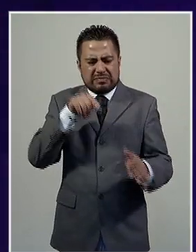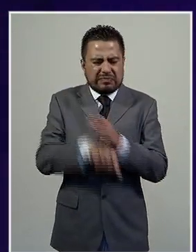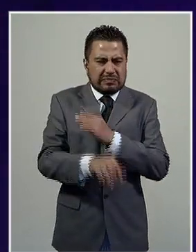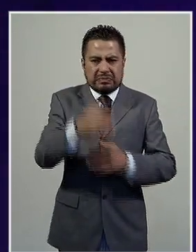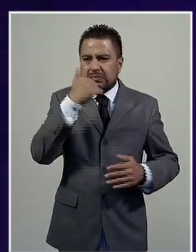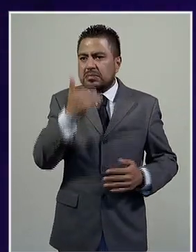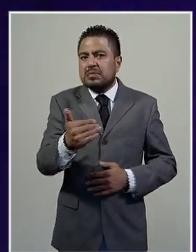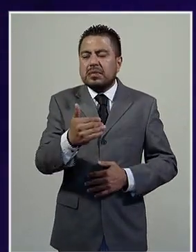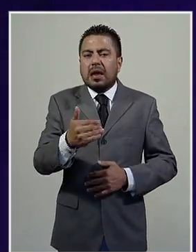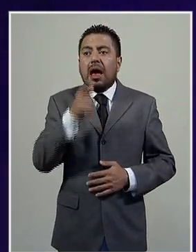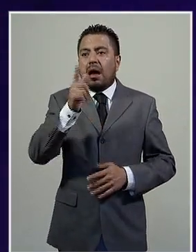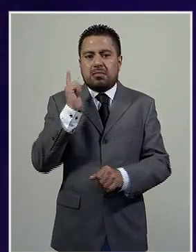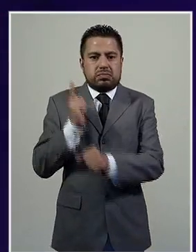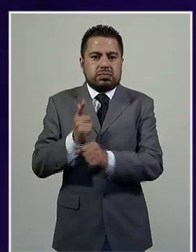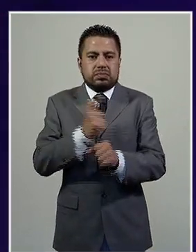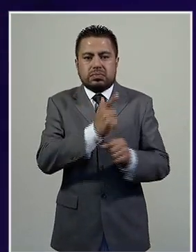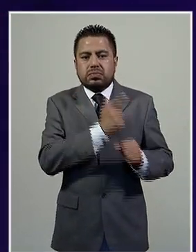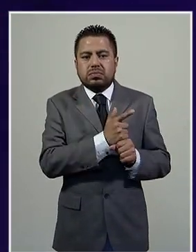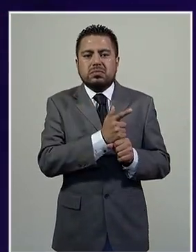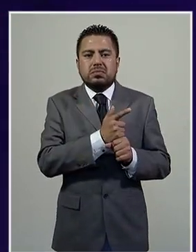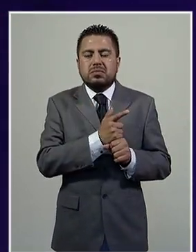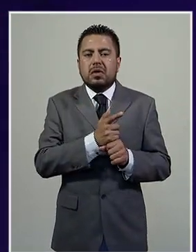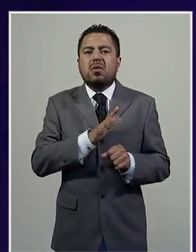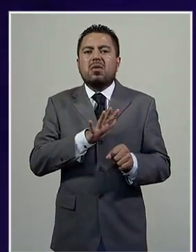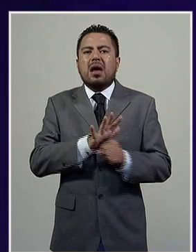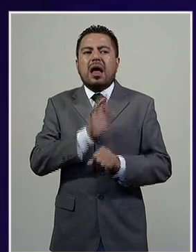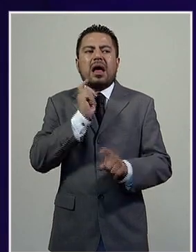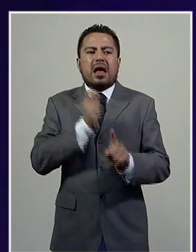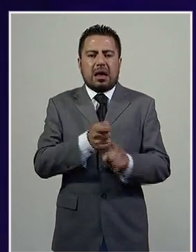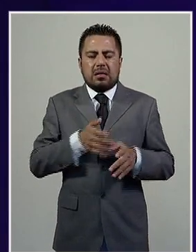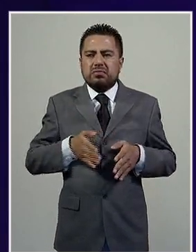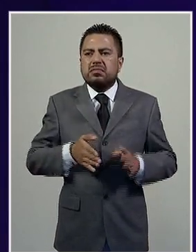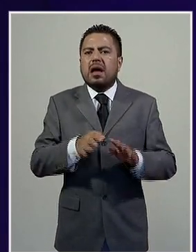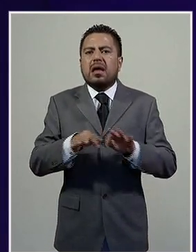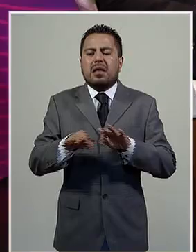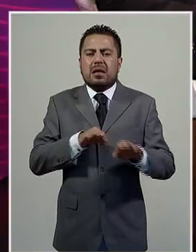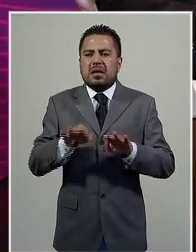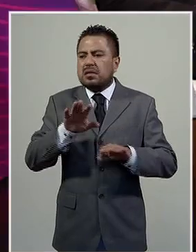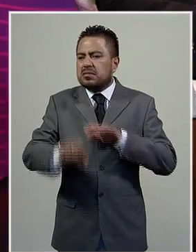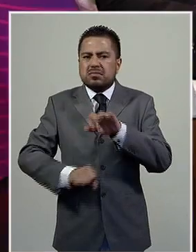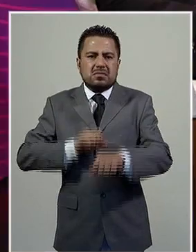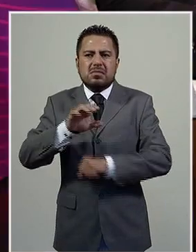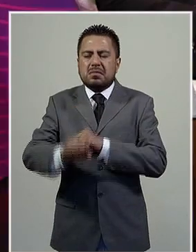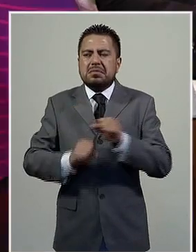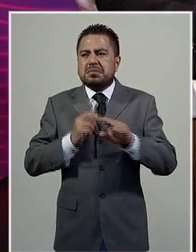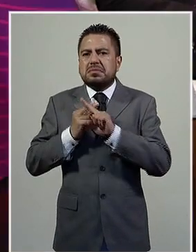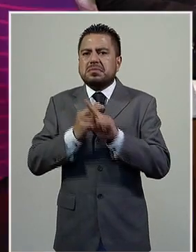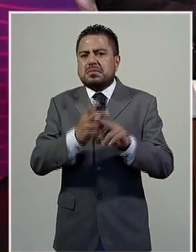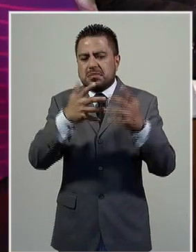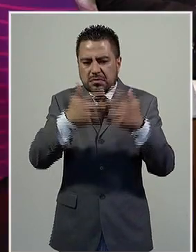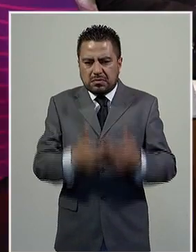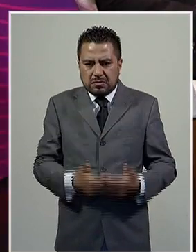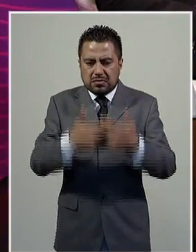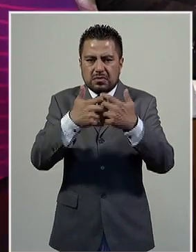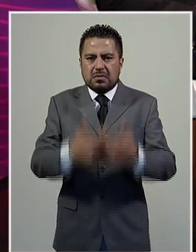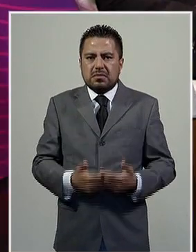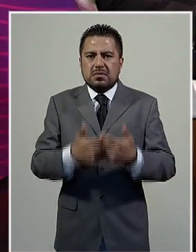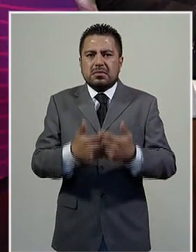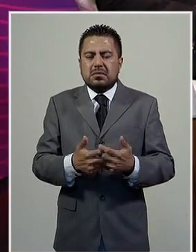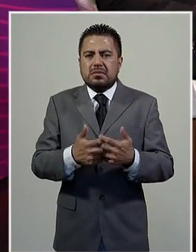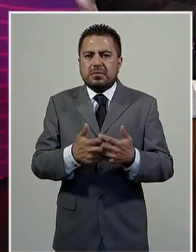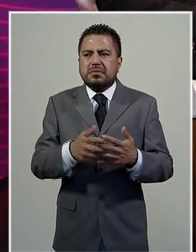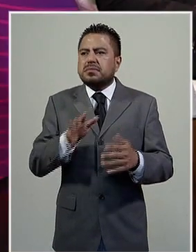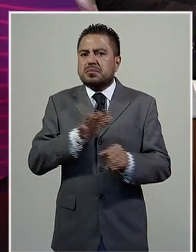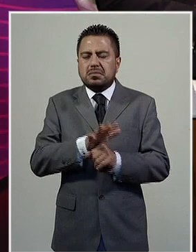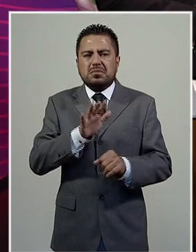detalle. Sí, sí, sí. Y has encontrado en la práctica del reclutamiento y permanencia en las empresas